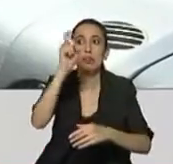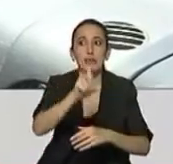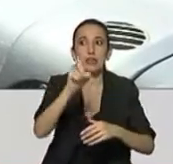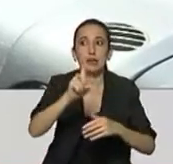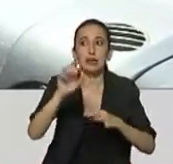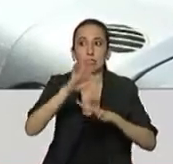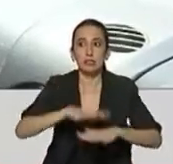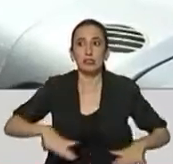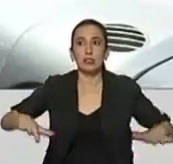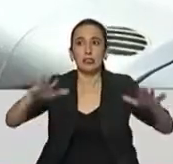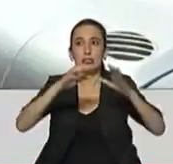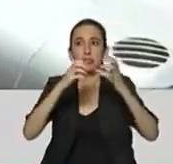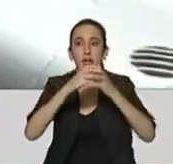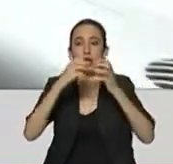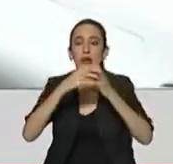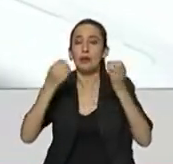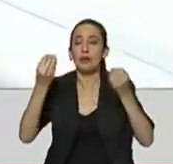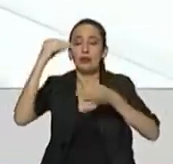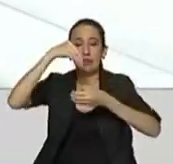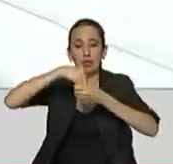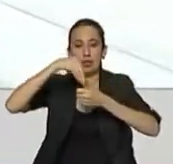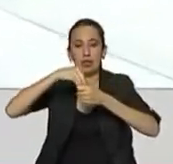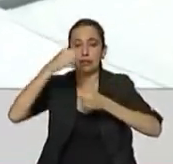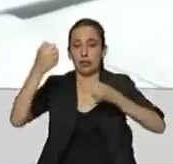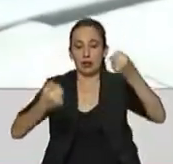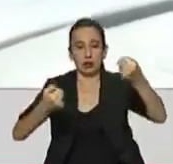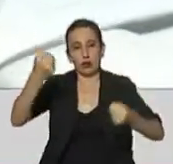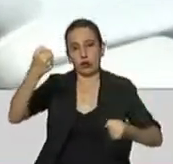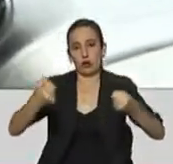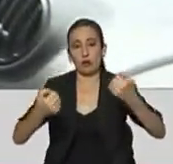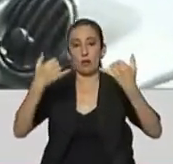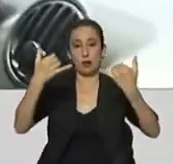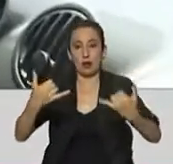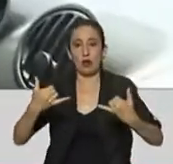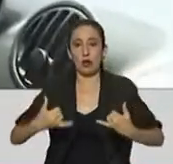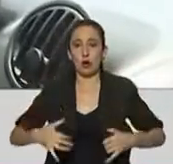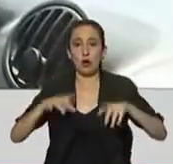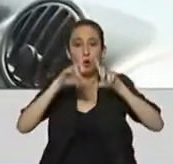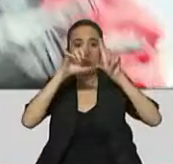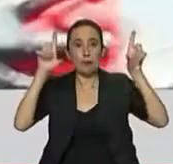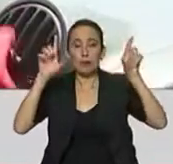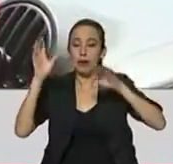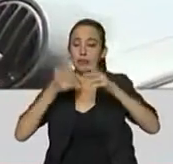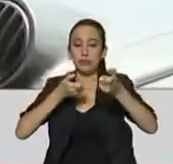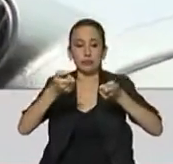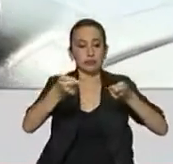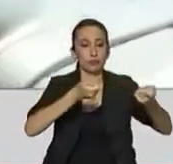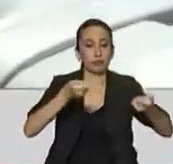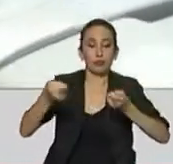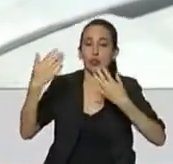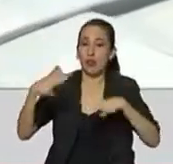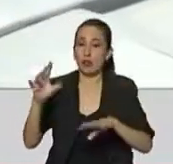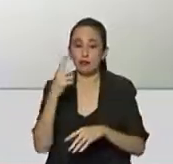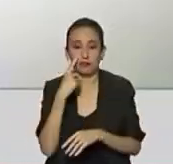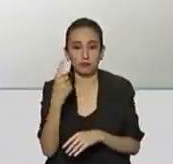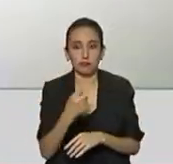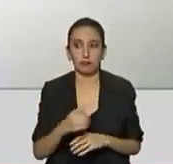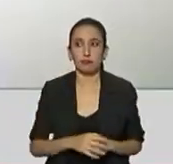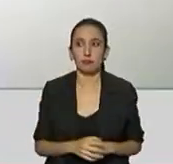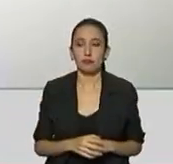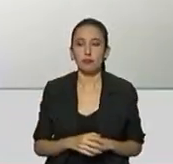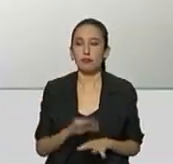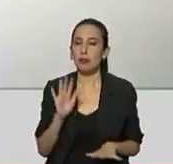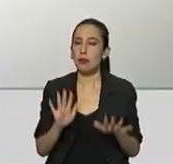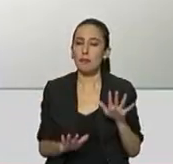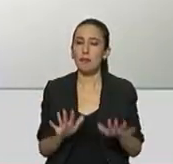que purifiquen el interior de los vehículos. En el caso de esta empresa, mecanismos de este estilo ya han sido probados. Equivale a